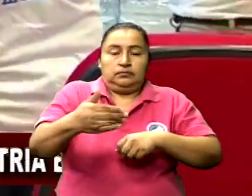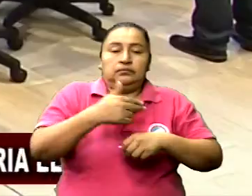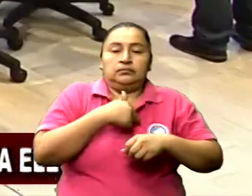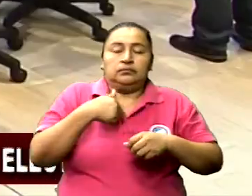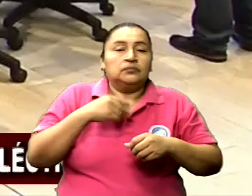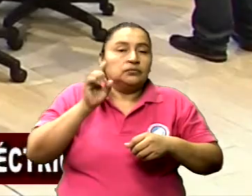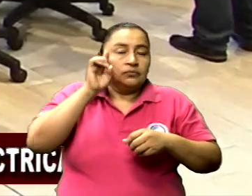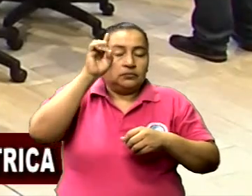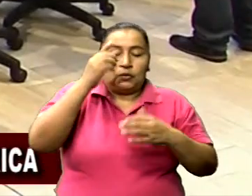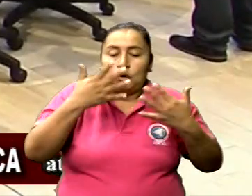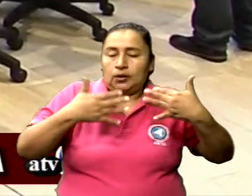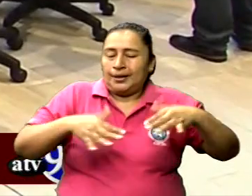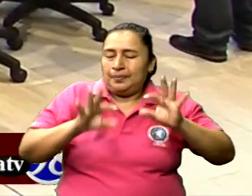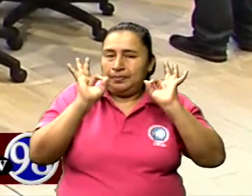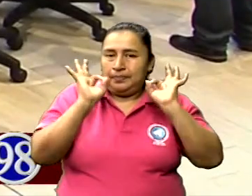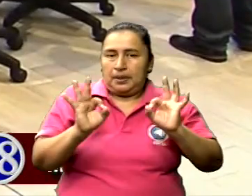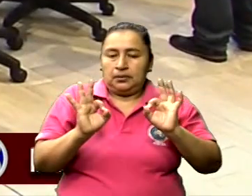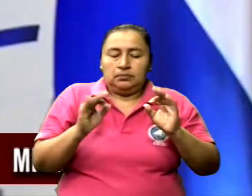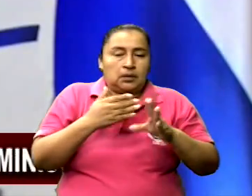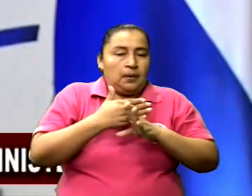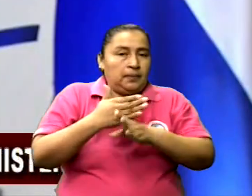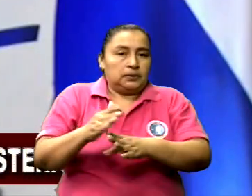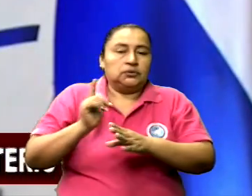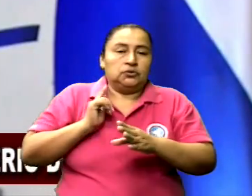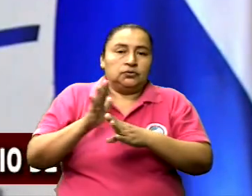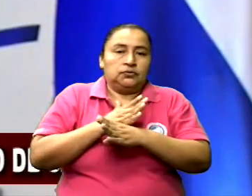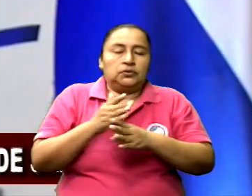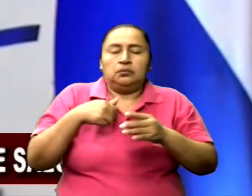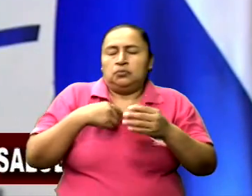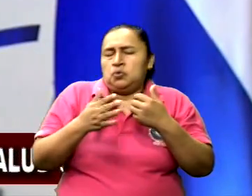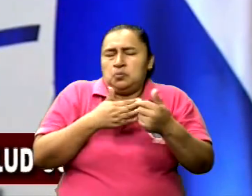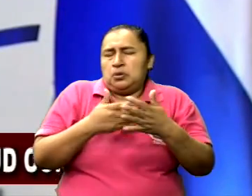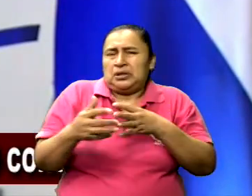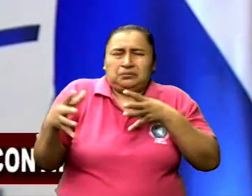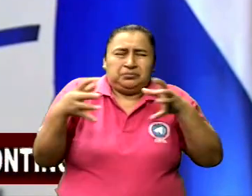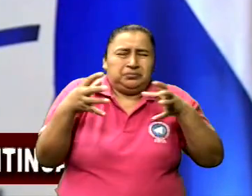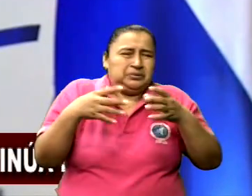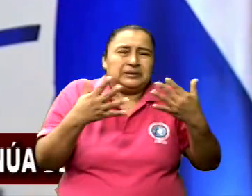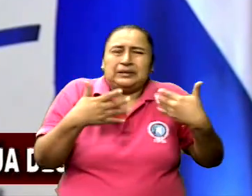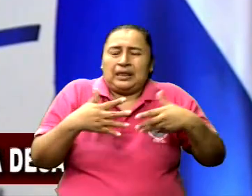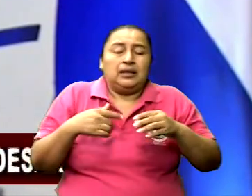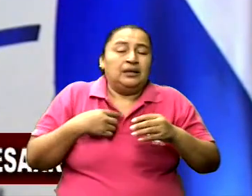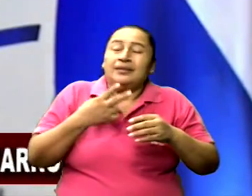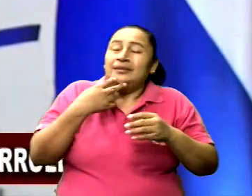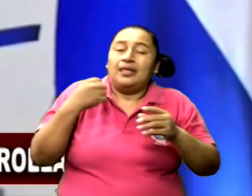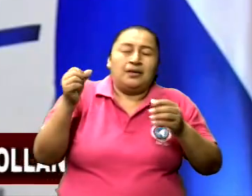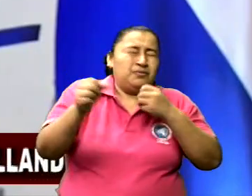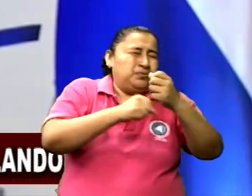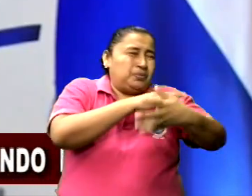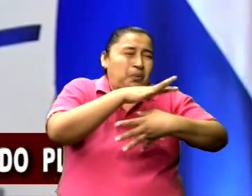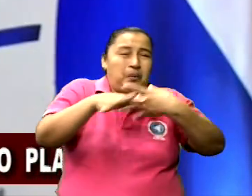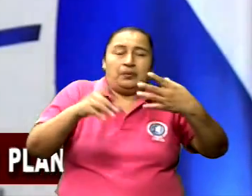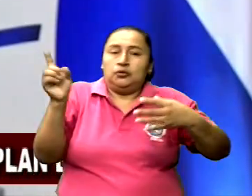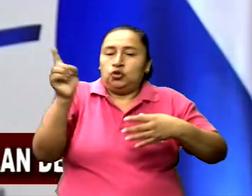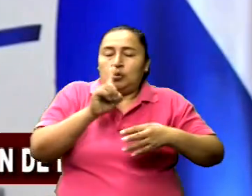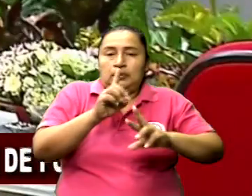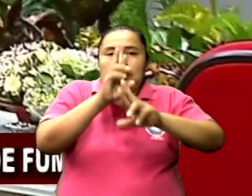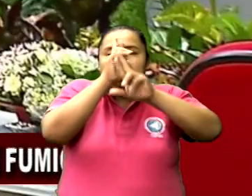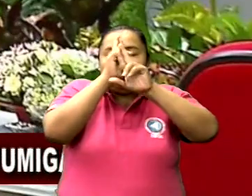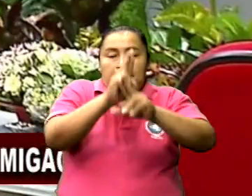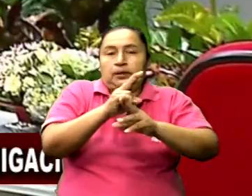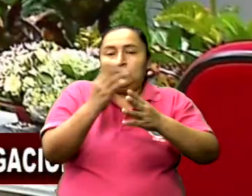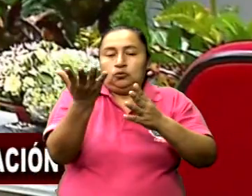con total seguridad, apartando las provocaciones, no dando lugar a la violencia y cumpliendo con todos